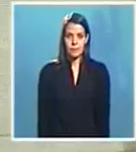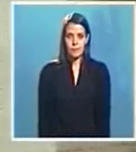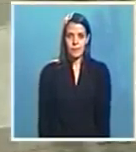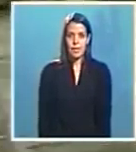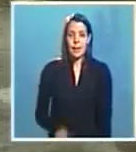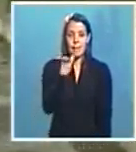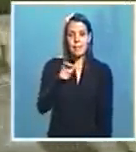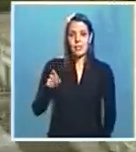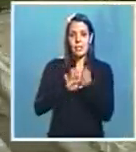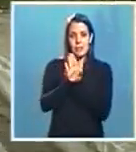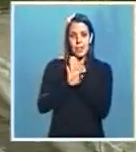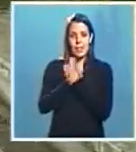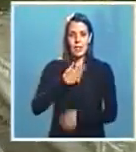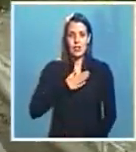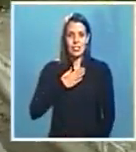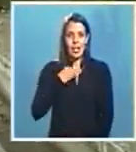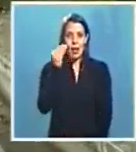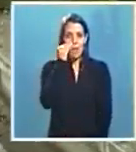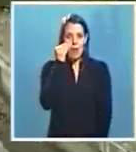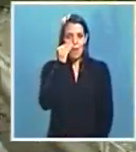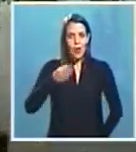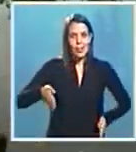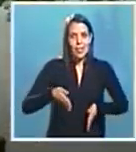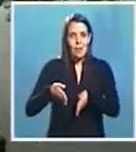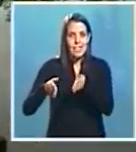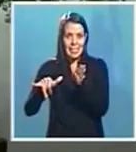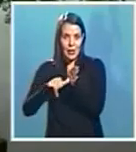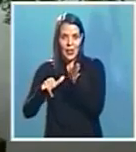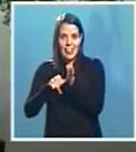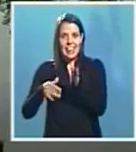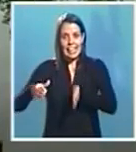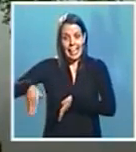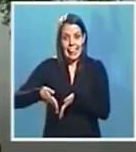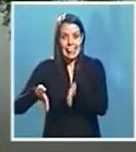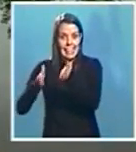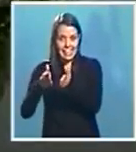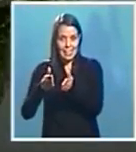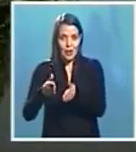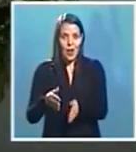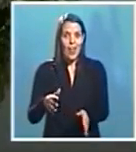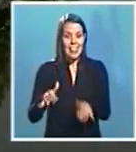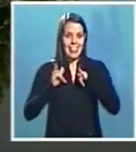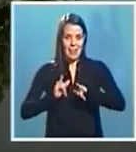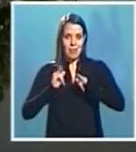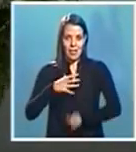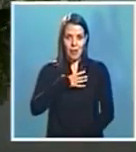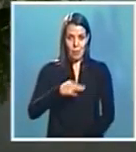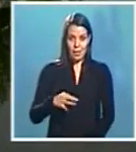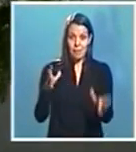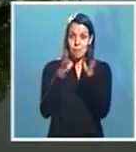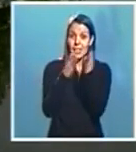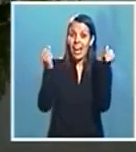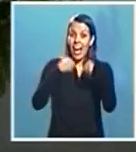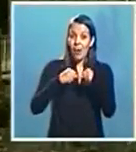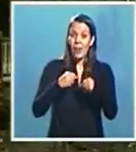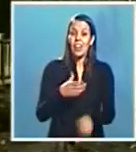Os veciños de Monforte poderán disfrutar dun paseo fluvial iluminado grazas ao pago da débeda do canon. O plan de obras consensuado entre Deputación